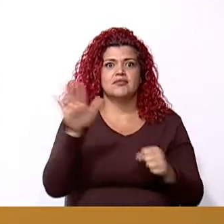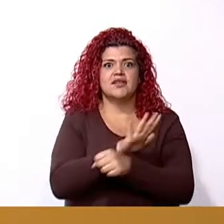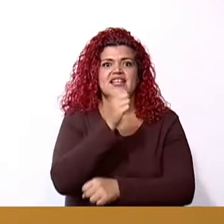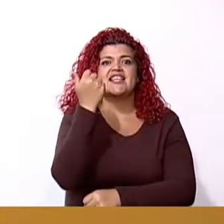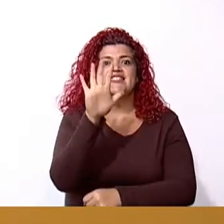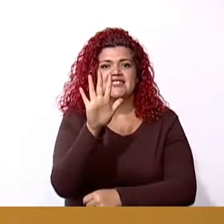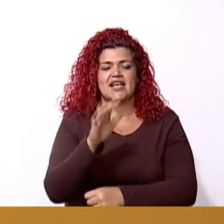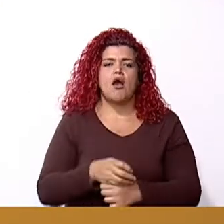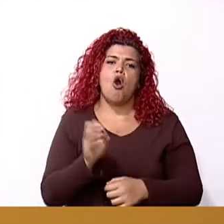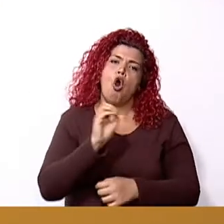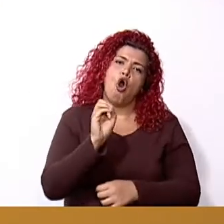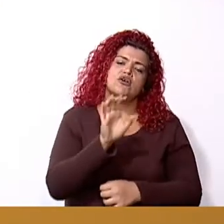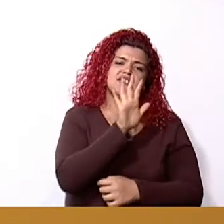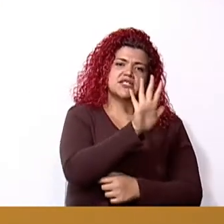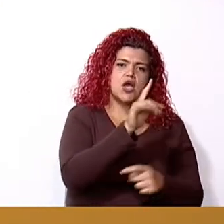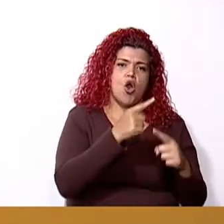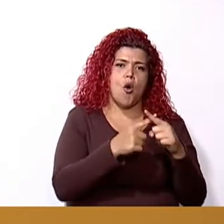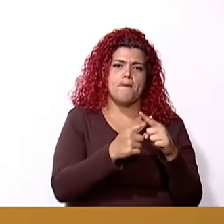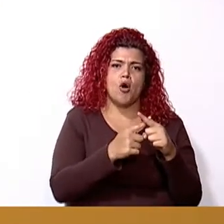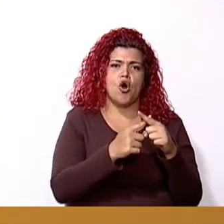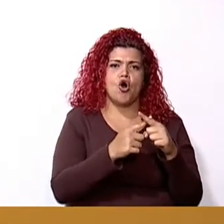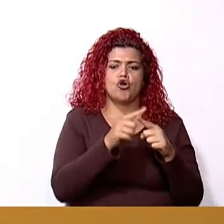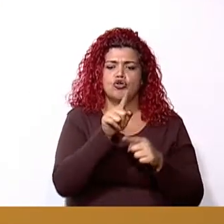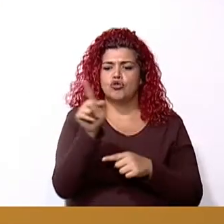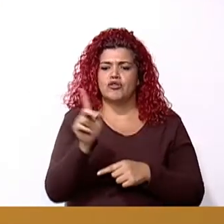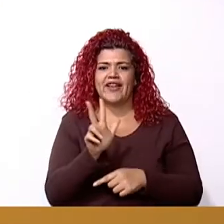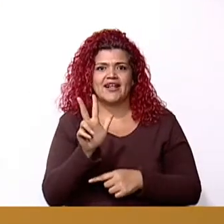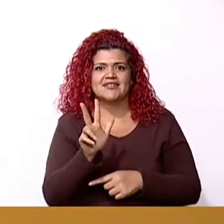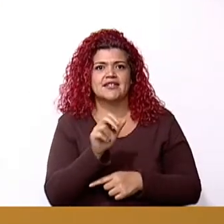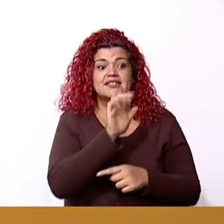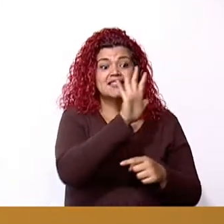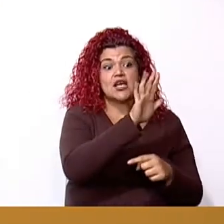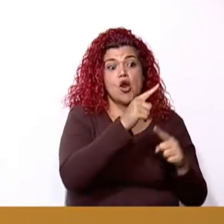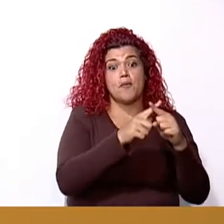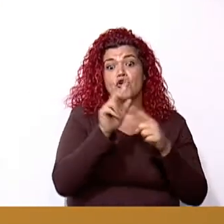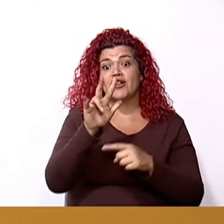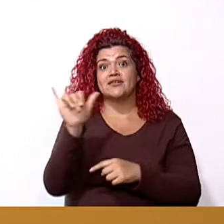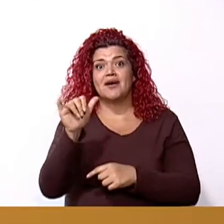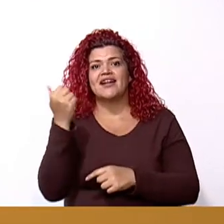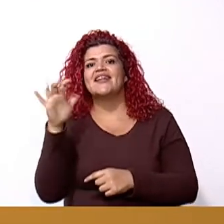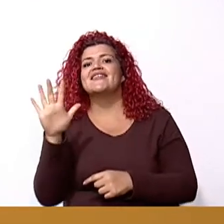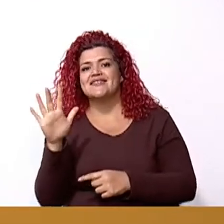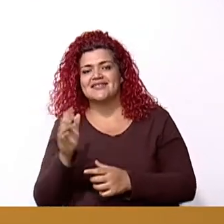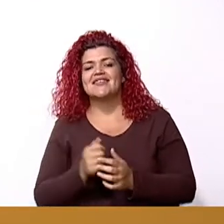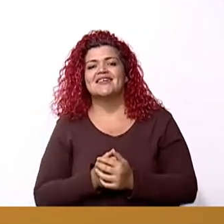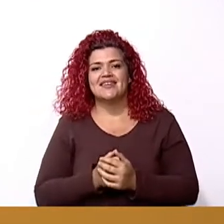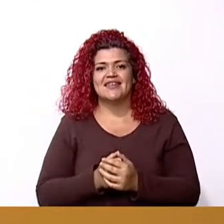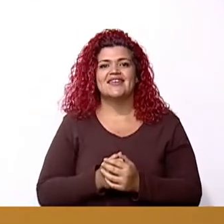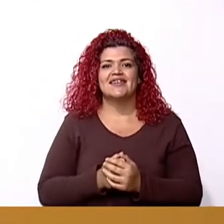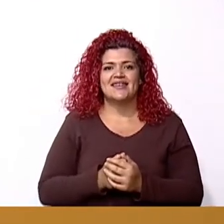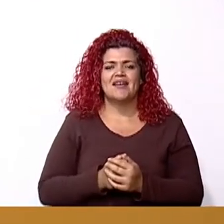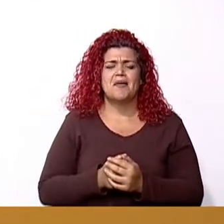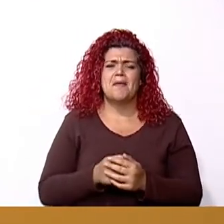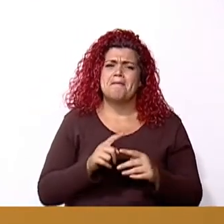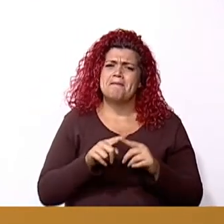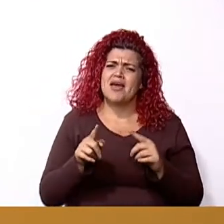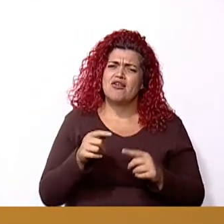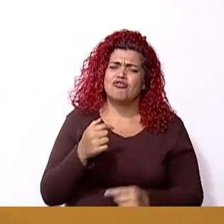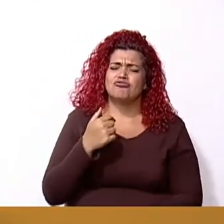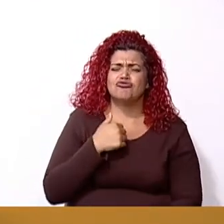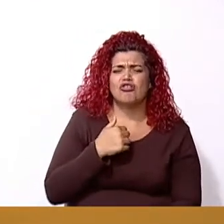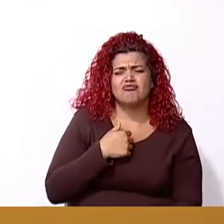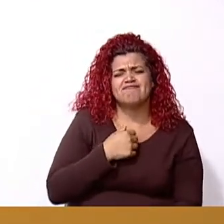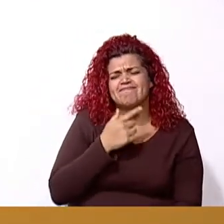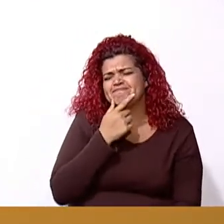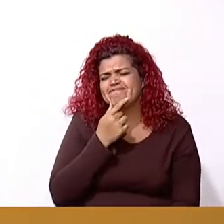O 5 por 1, 2 y 3 son 15 también. Ay, pero vieran que yo siento